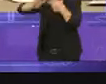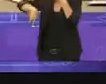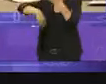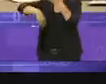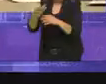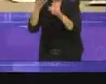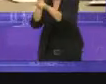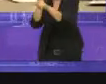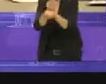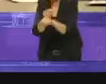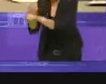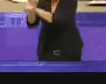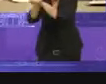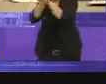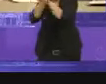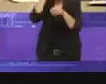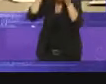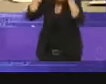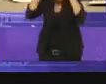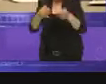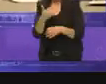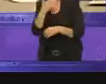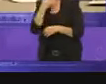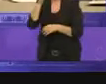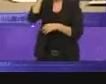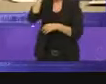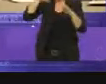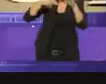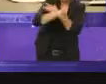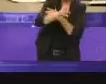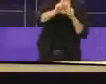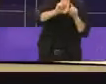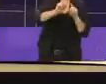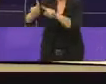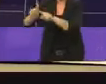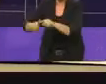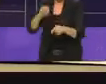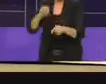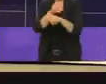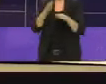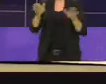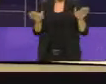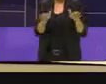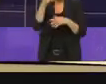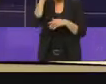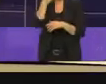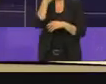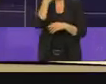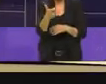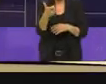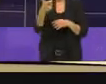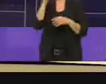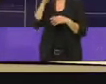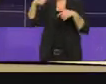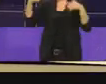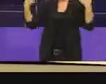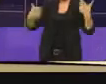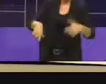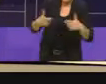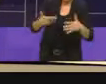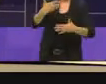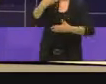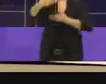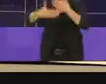de esas condiciones pero también vamos a impulsar una política económica que proteja nuestra riqueza natural los servicios